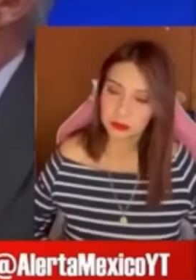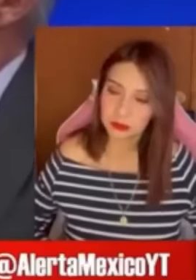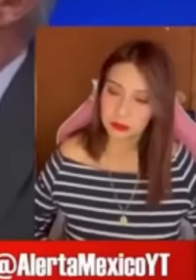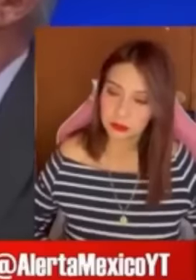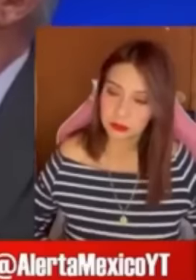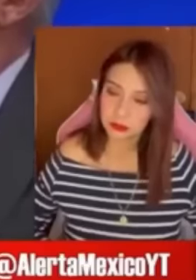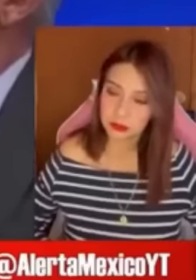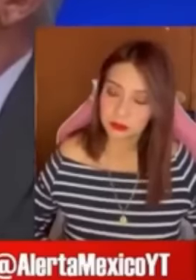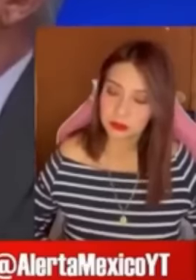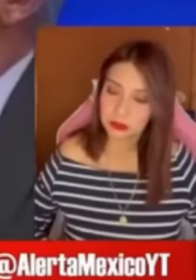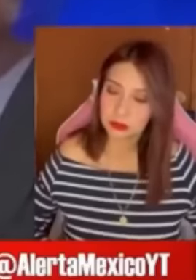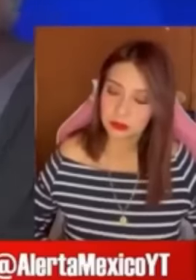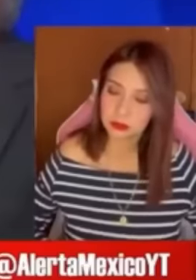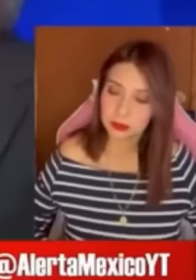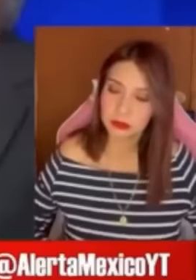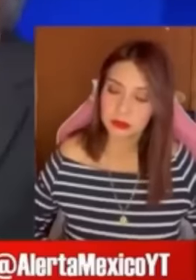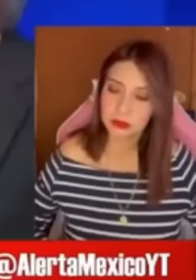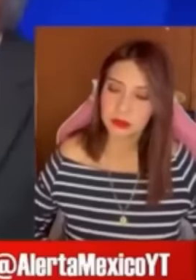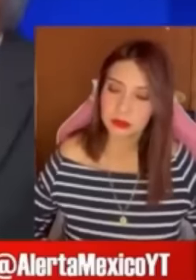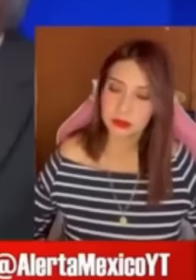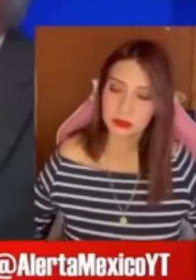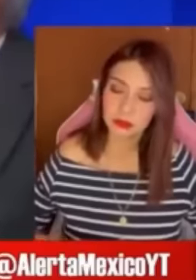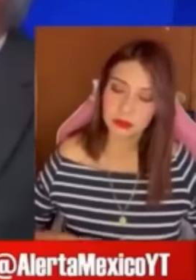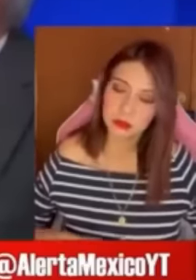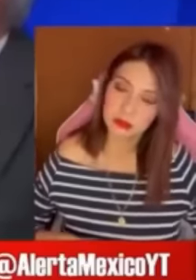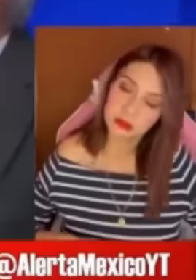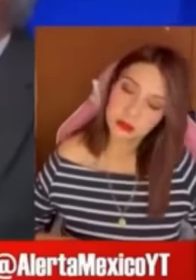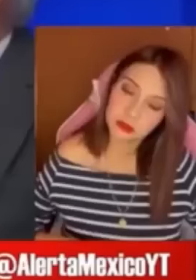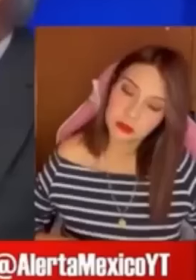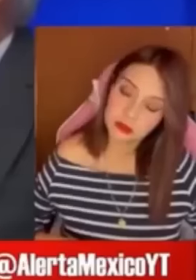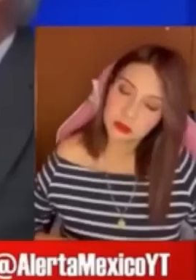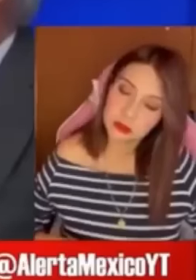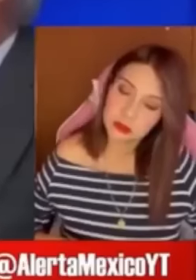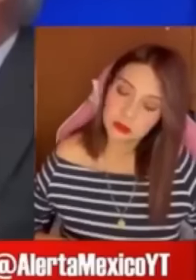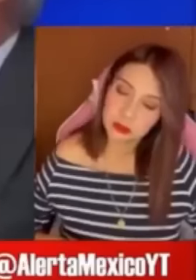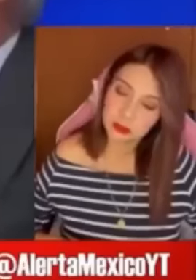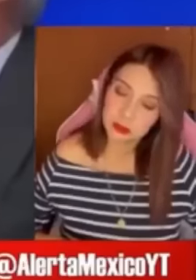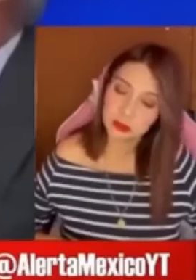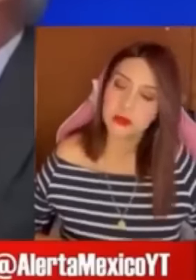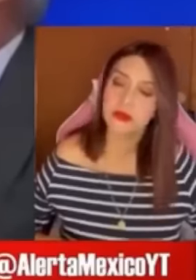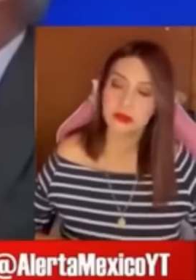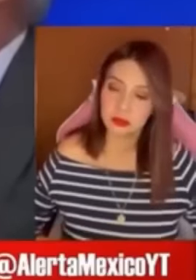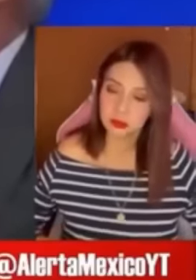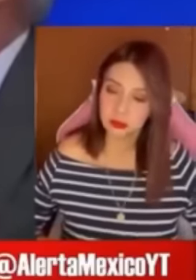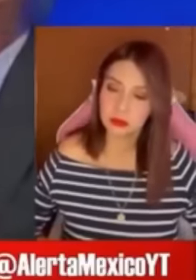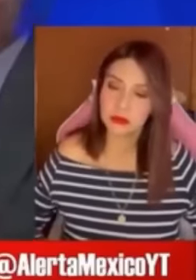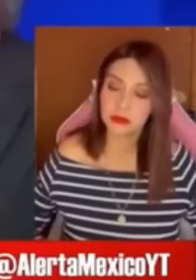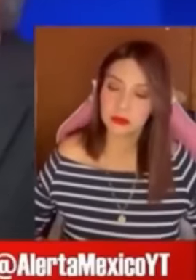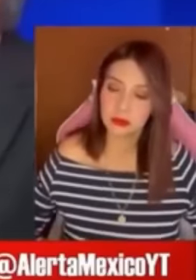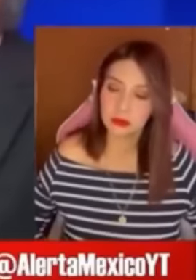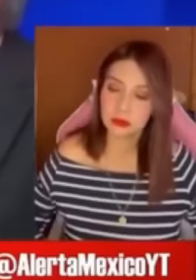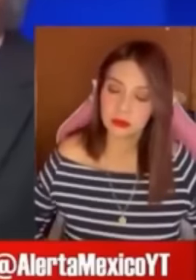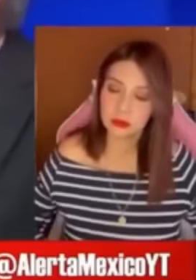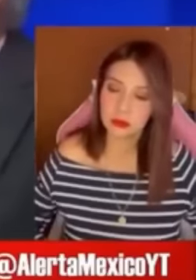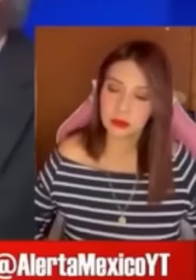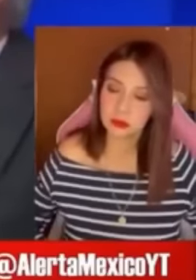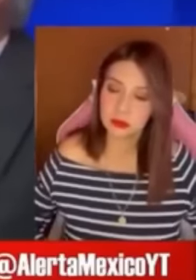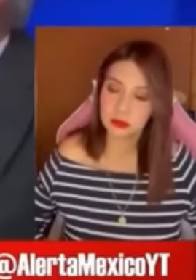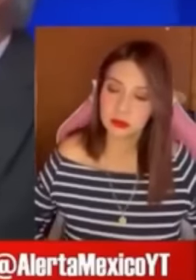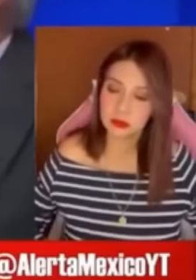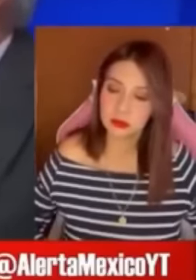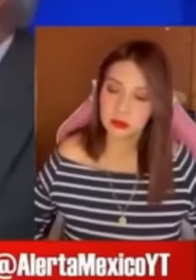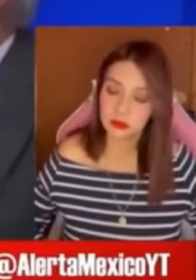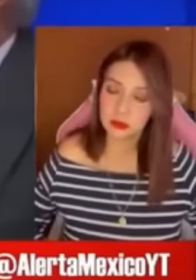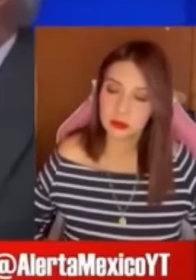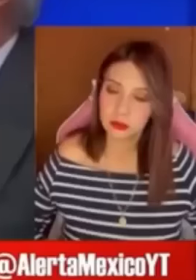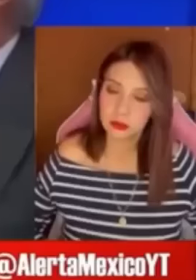la medida que se tomó de elevar el contenido de Norteamérica o de la región. Entonces, yo te diría,